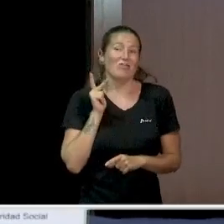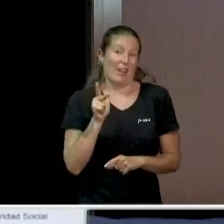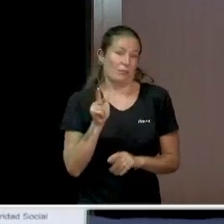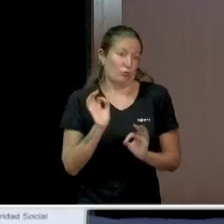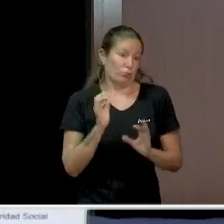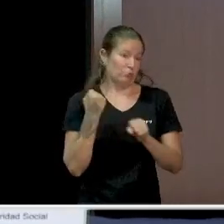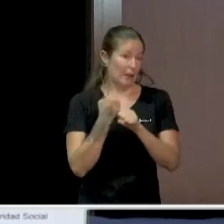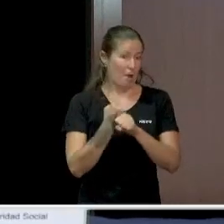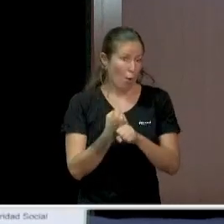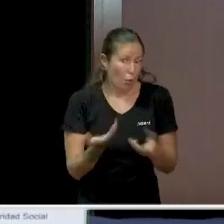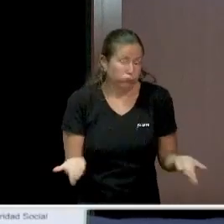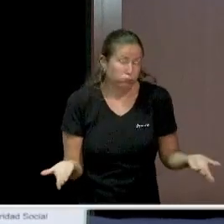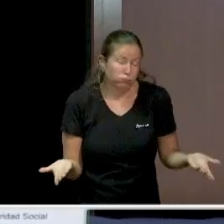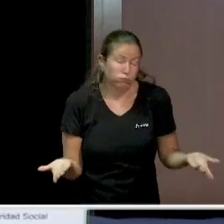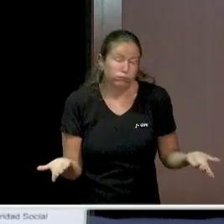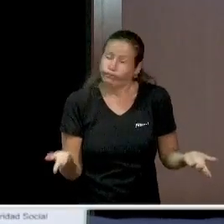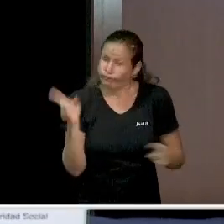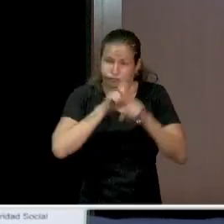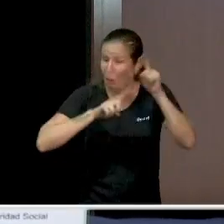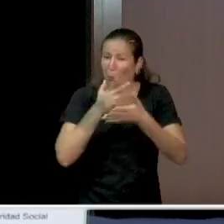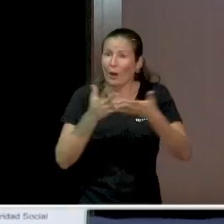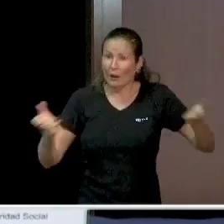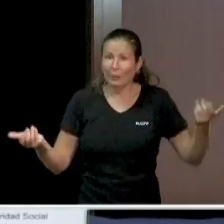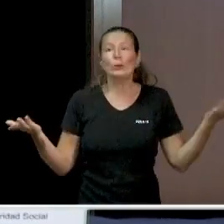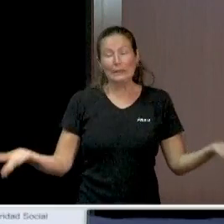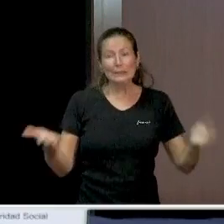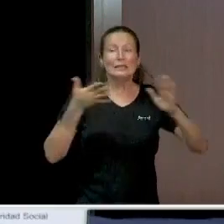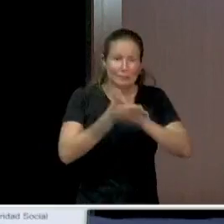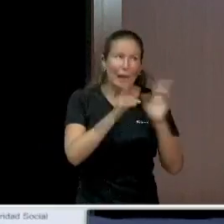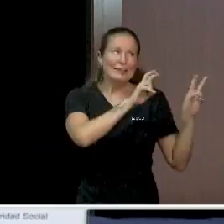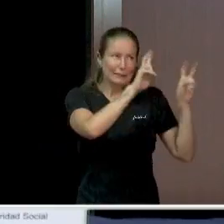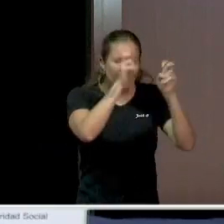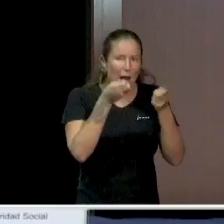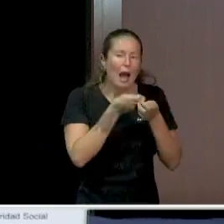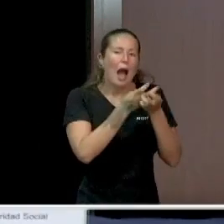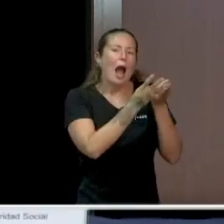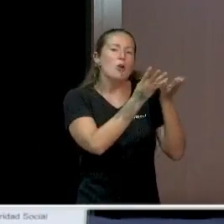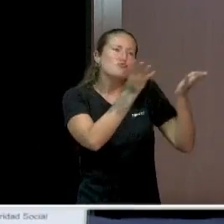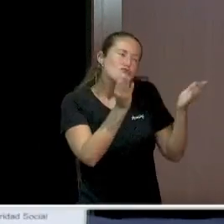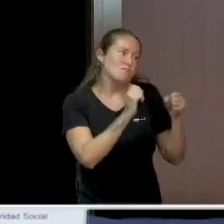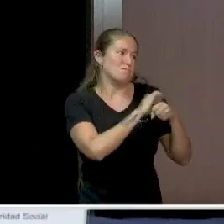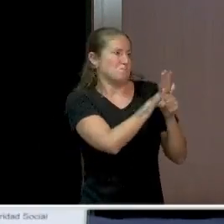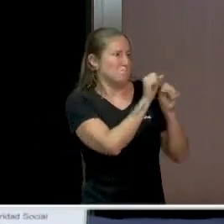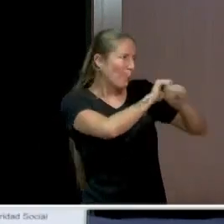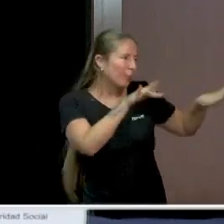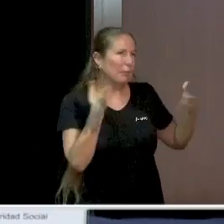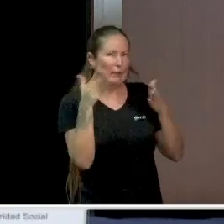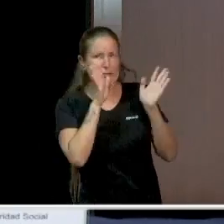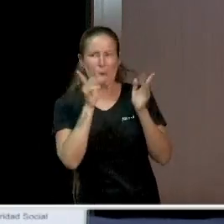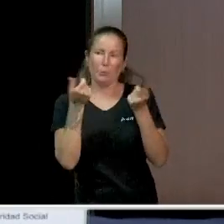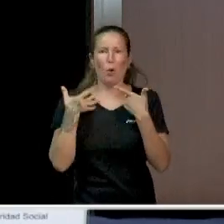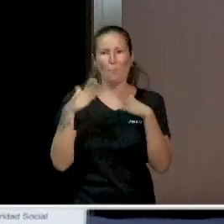quiero decirles que distraída mi atención por otras cuestiones, merced a la pandemia, con